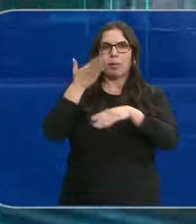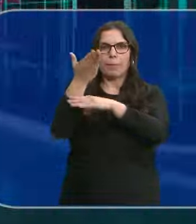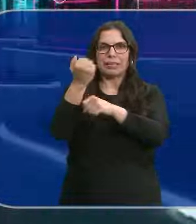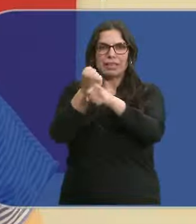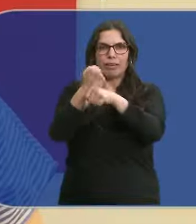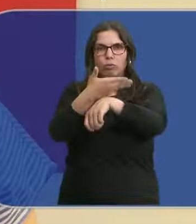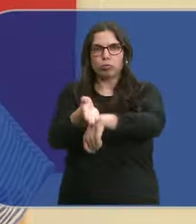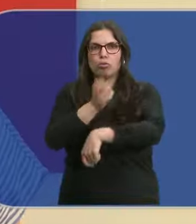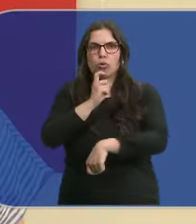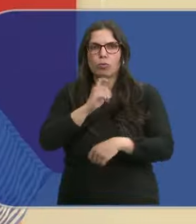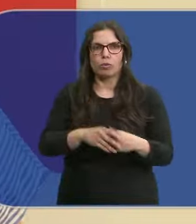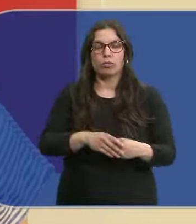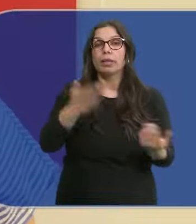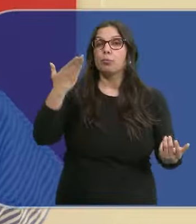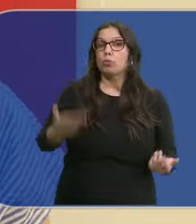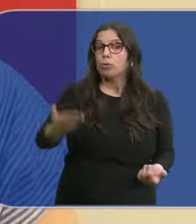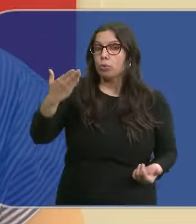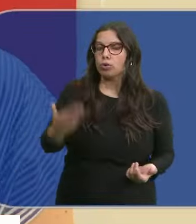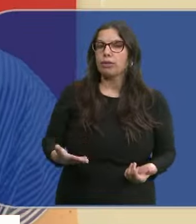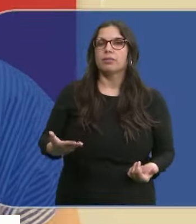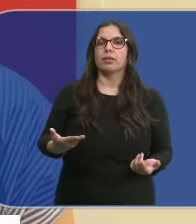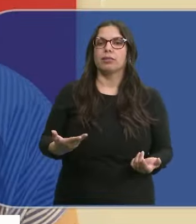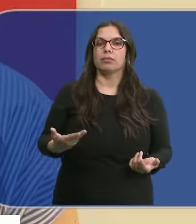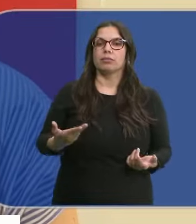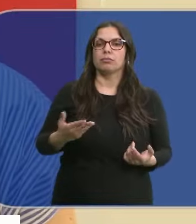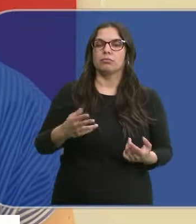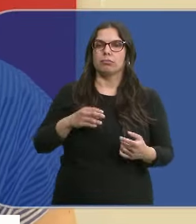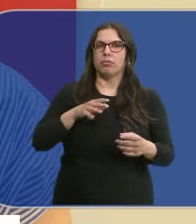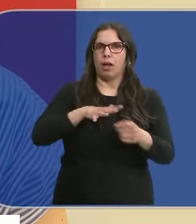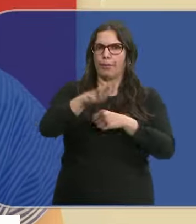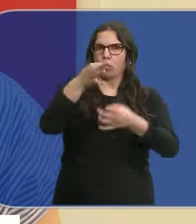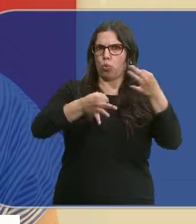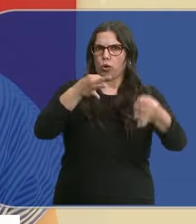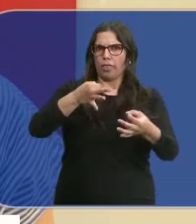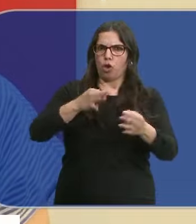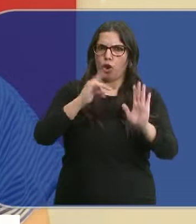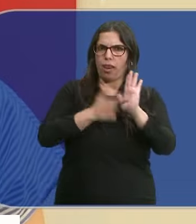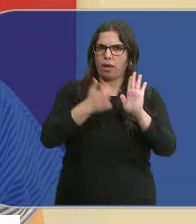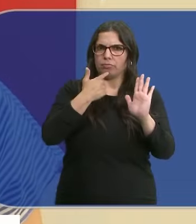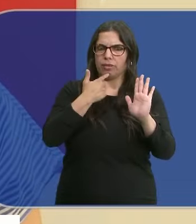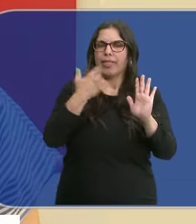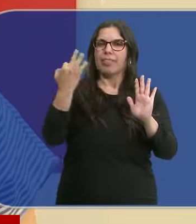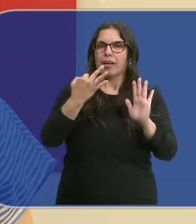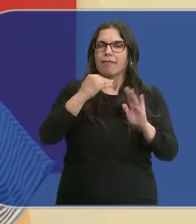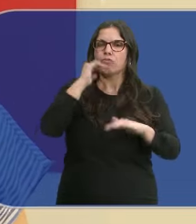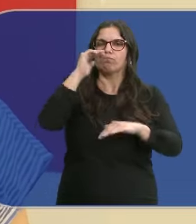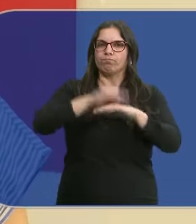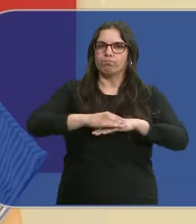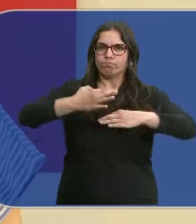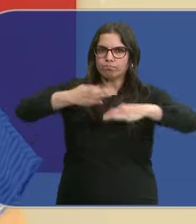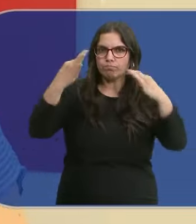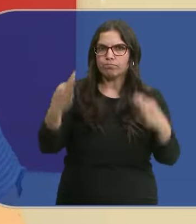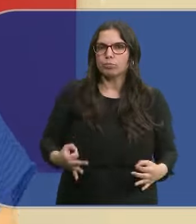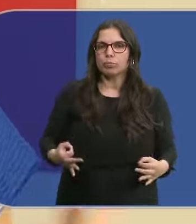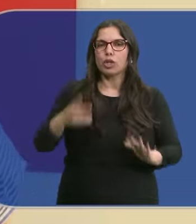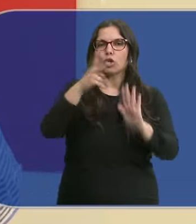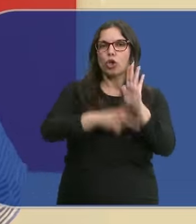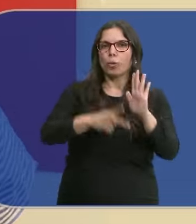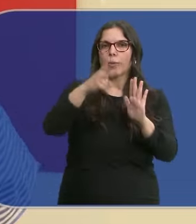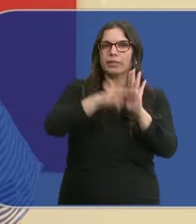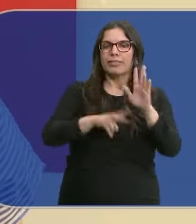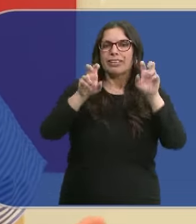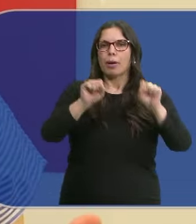al trabajo. Es tremendamente importante desde el punto de vista jurídico que se aplique verdaderamente toda la